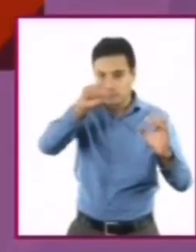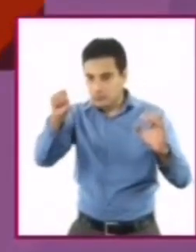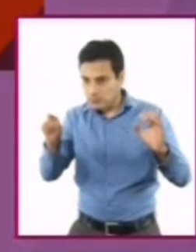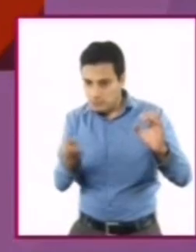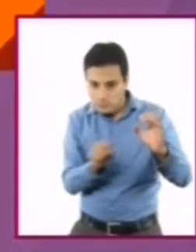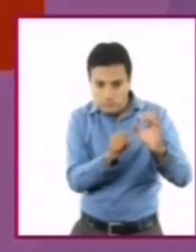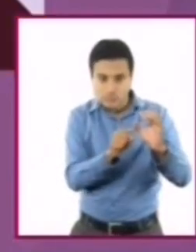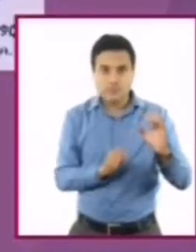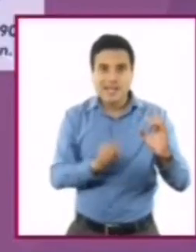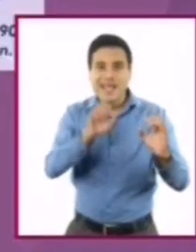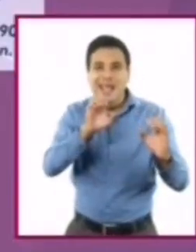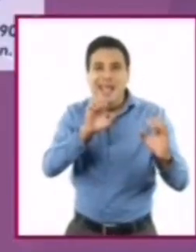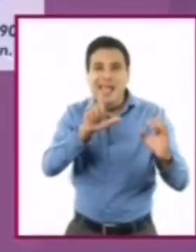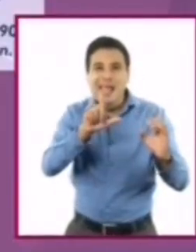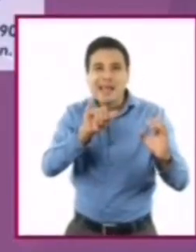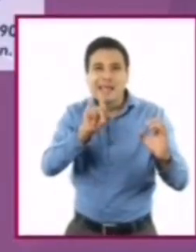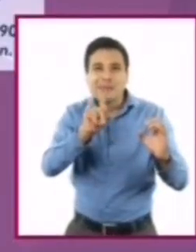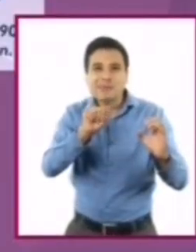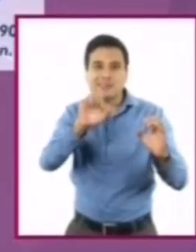elípticas.